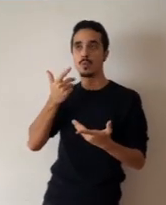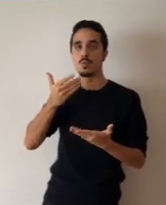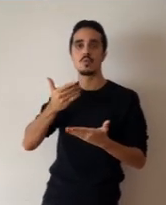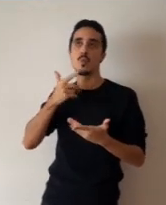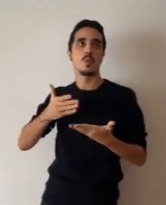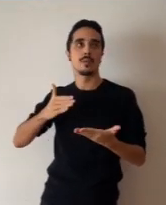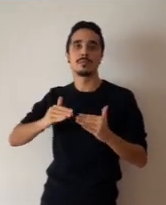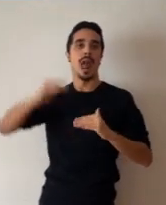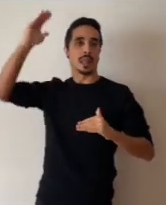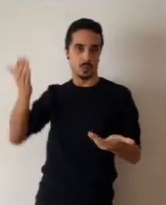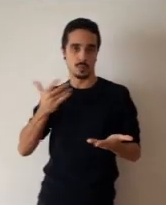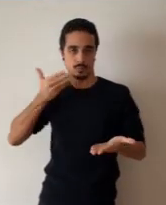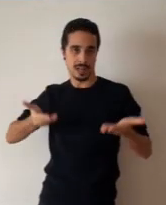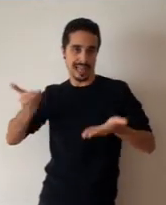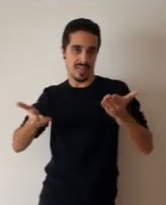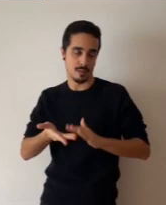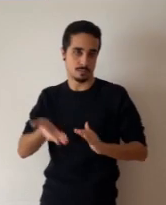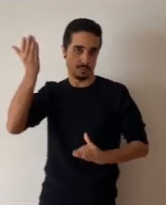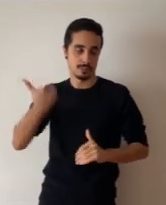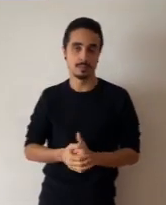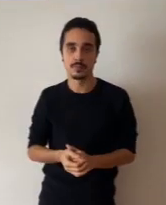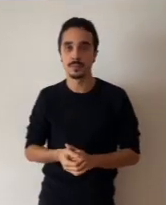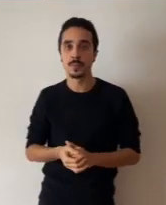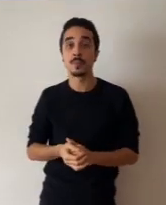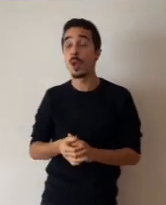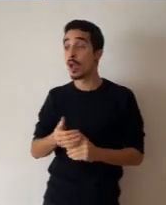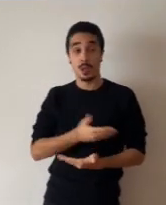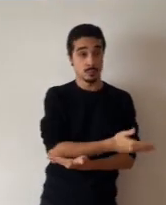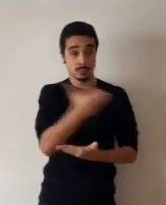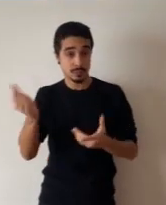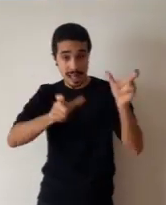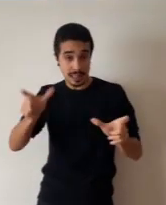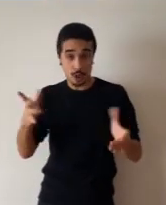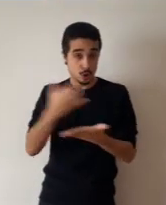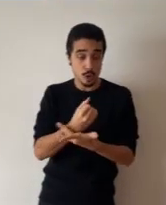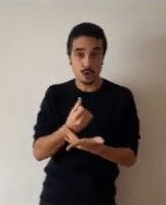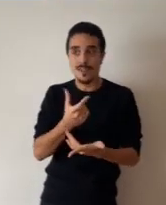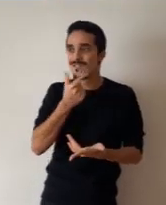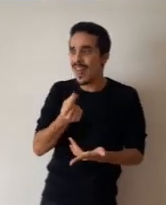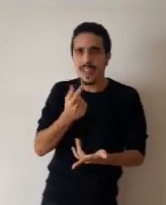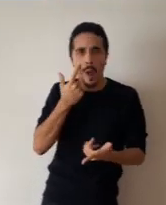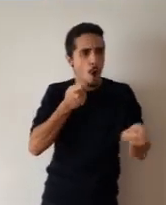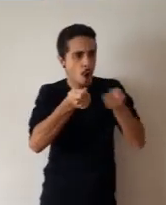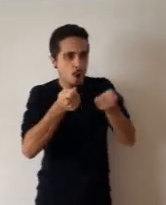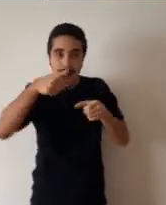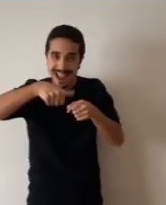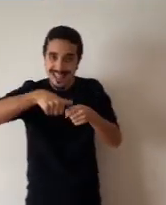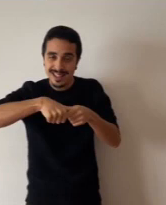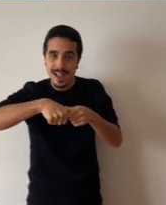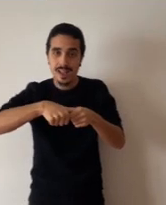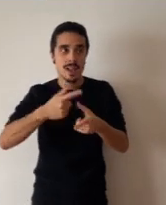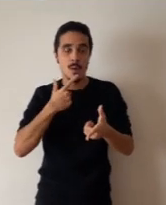suficientemente grande, ¿no? Después, no a todo el mundo le resulta fácil